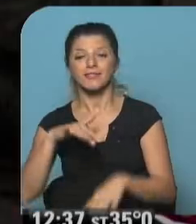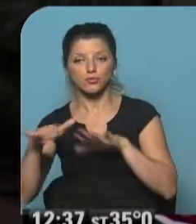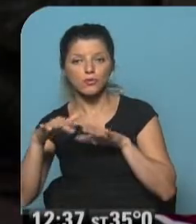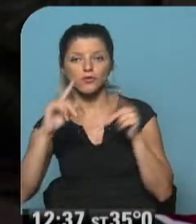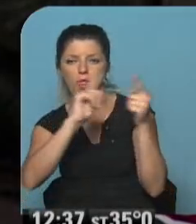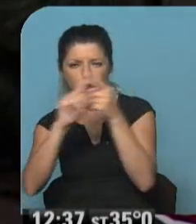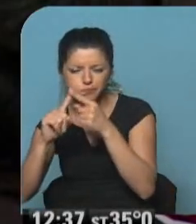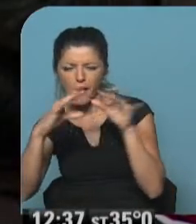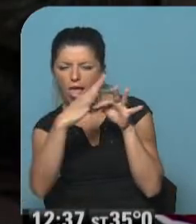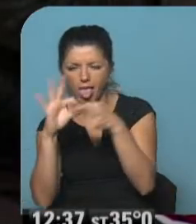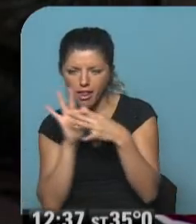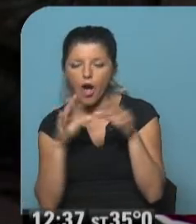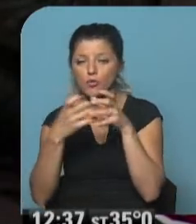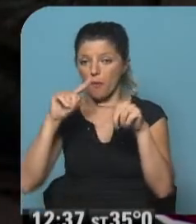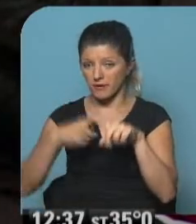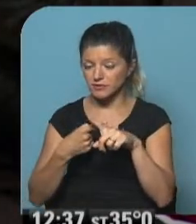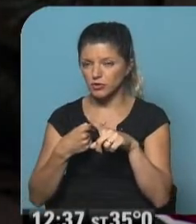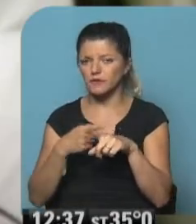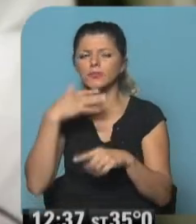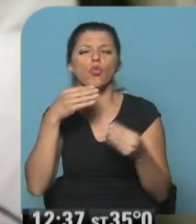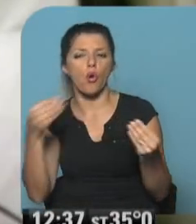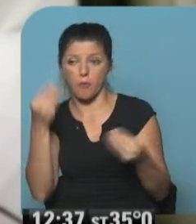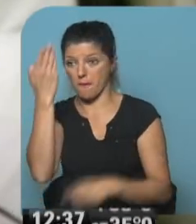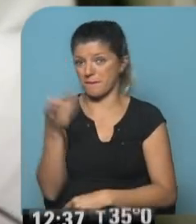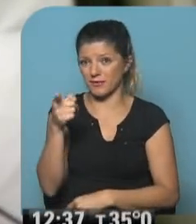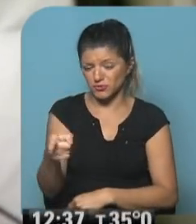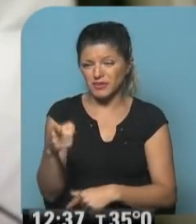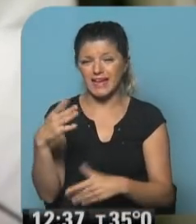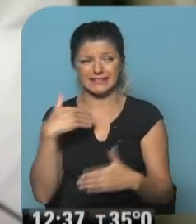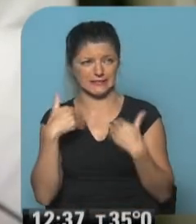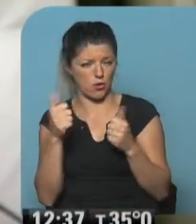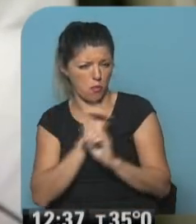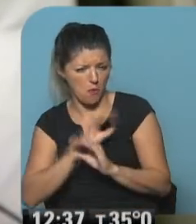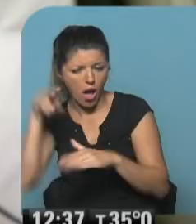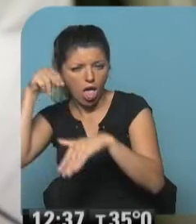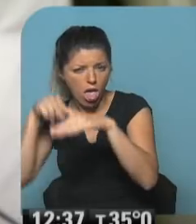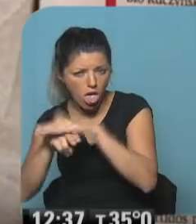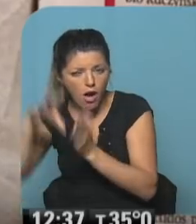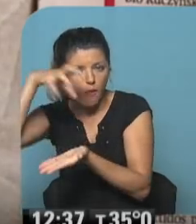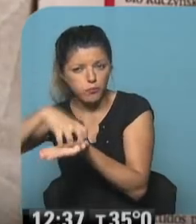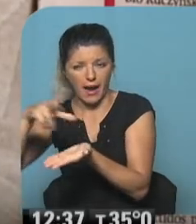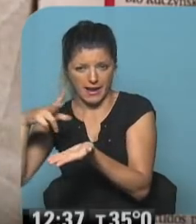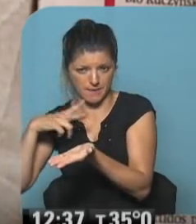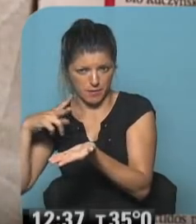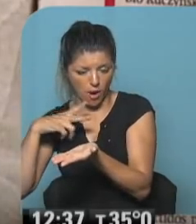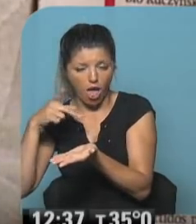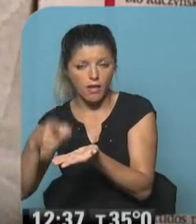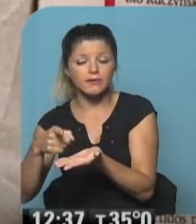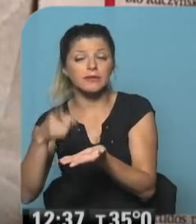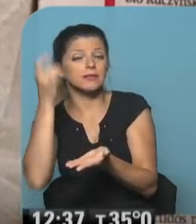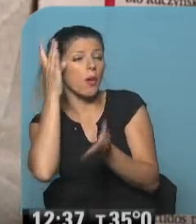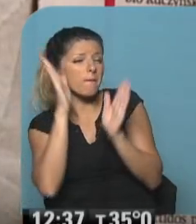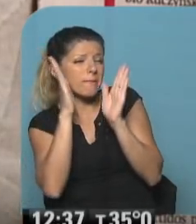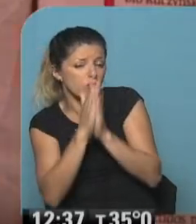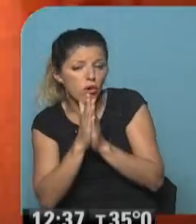último momento se cierra por ahora con un Fujimori muy desmejorado, internado en una clínica privada pidiendo perdón a los peruanos por